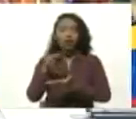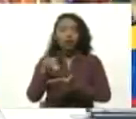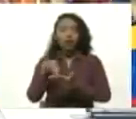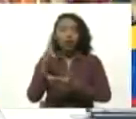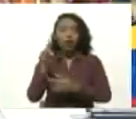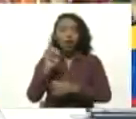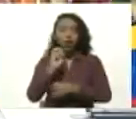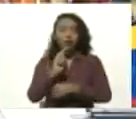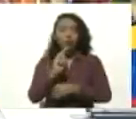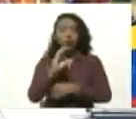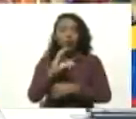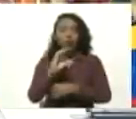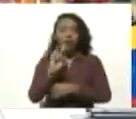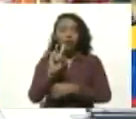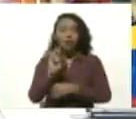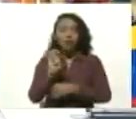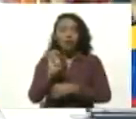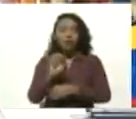la